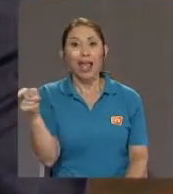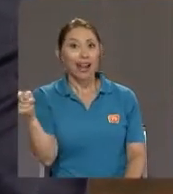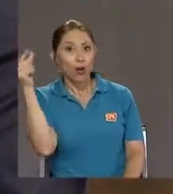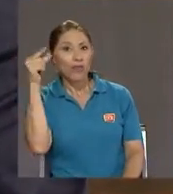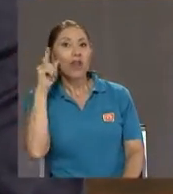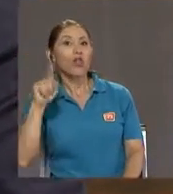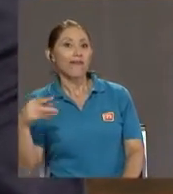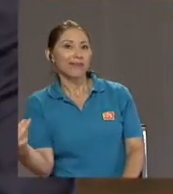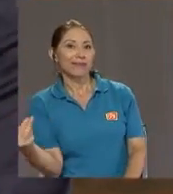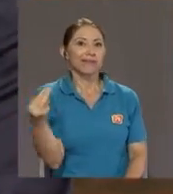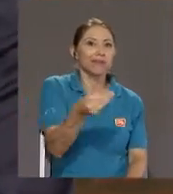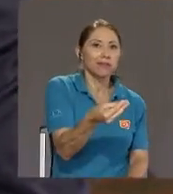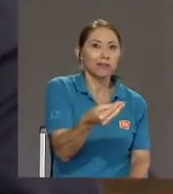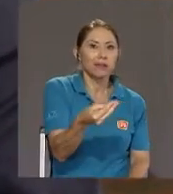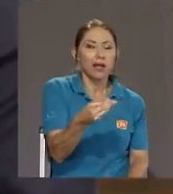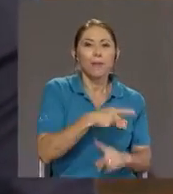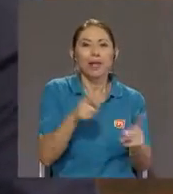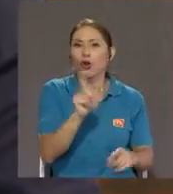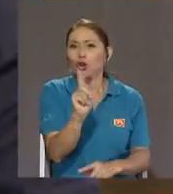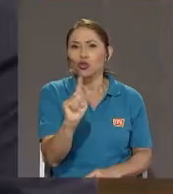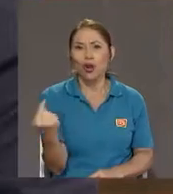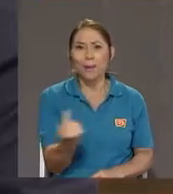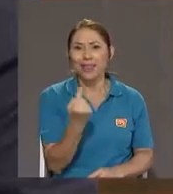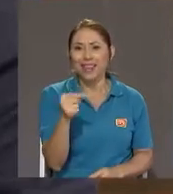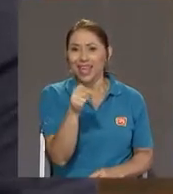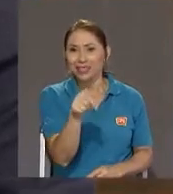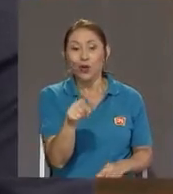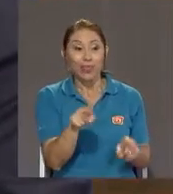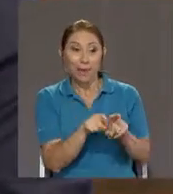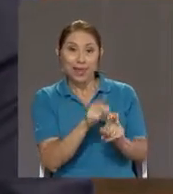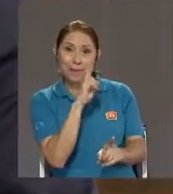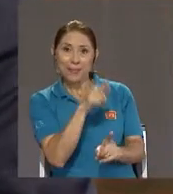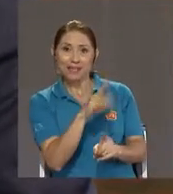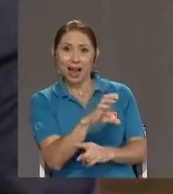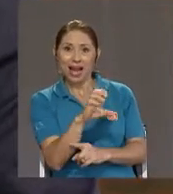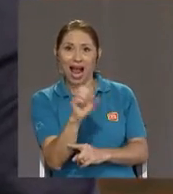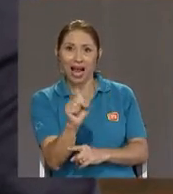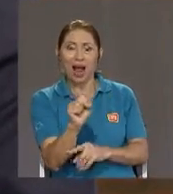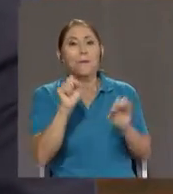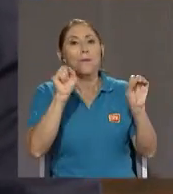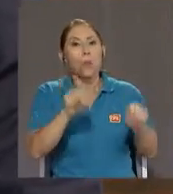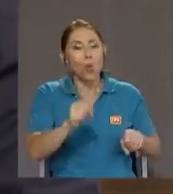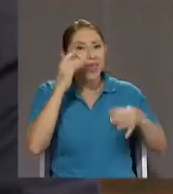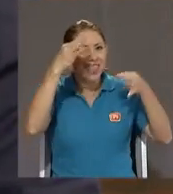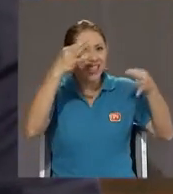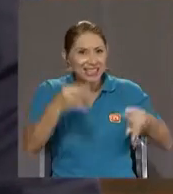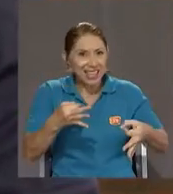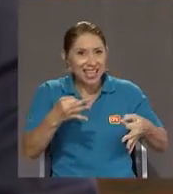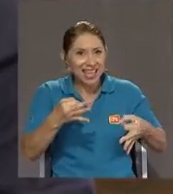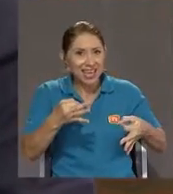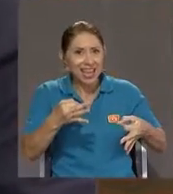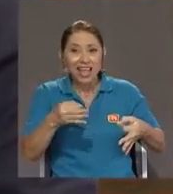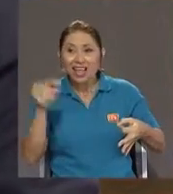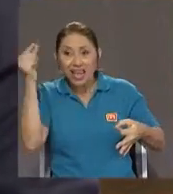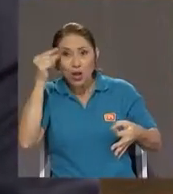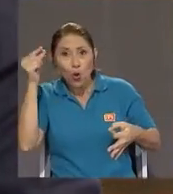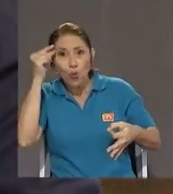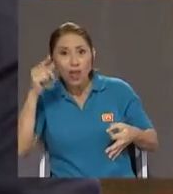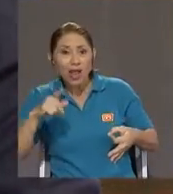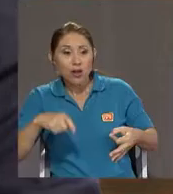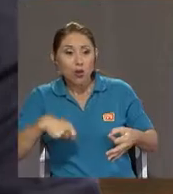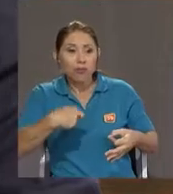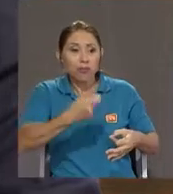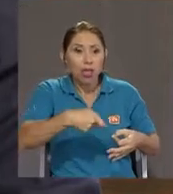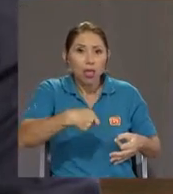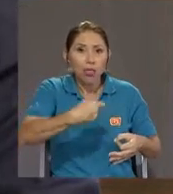solo eso, sino que la misma caja puede decidir que ajusta las contribuciones del gobierno y las sube y las baja como le